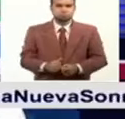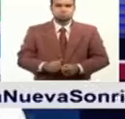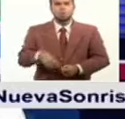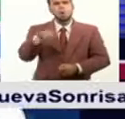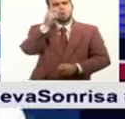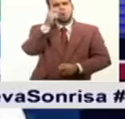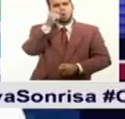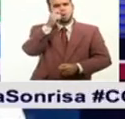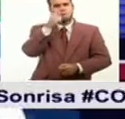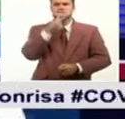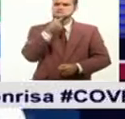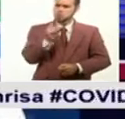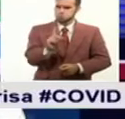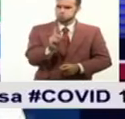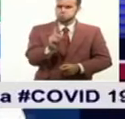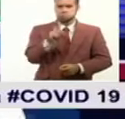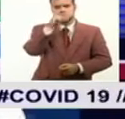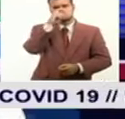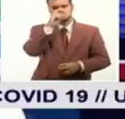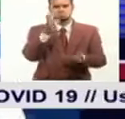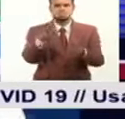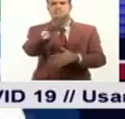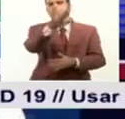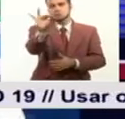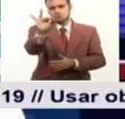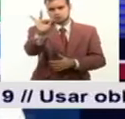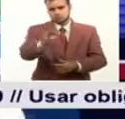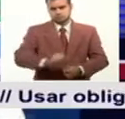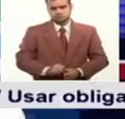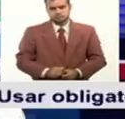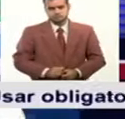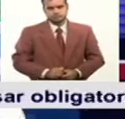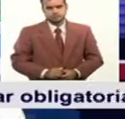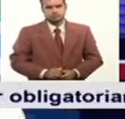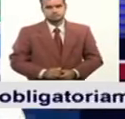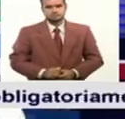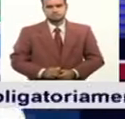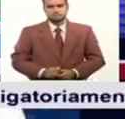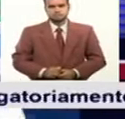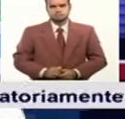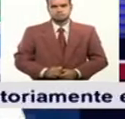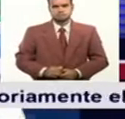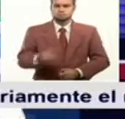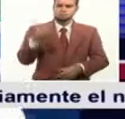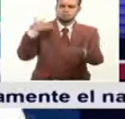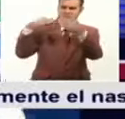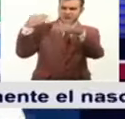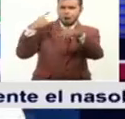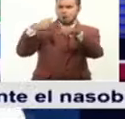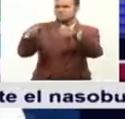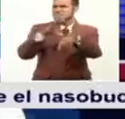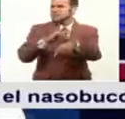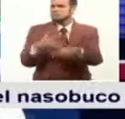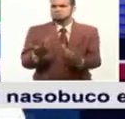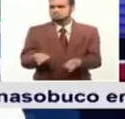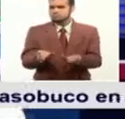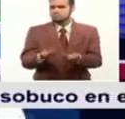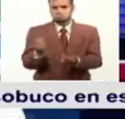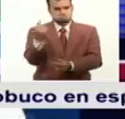joven, 57 años de edad, con el único antecedente de hipertensión